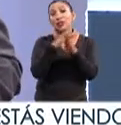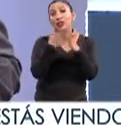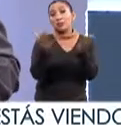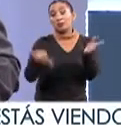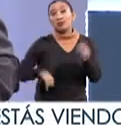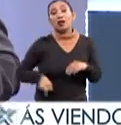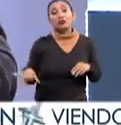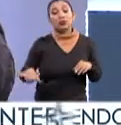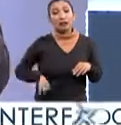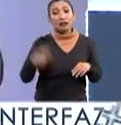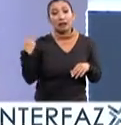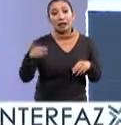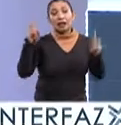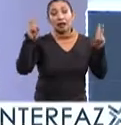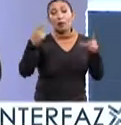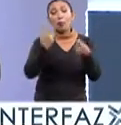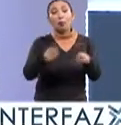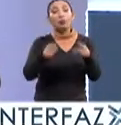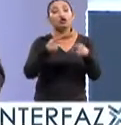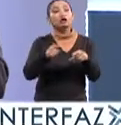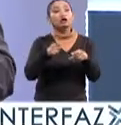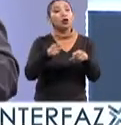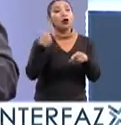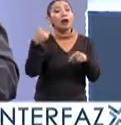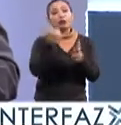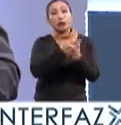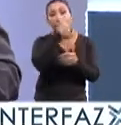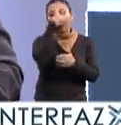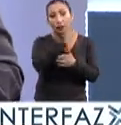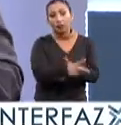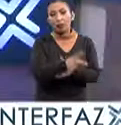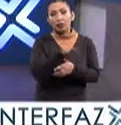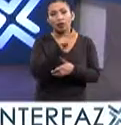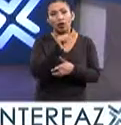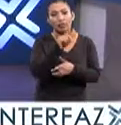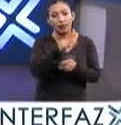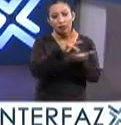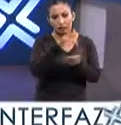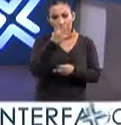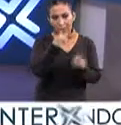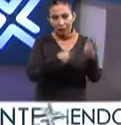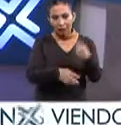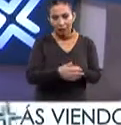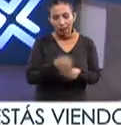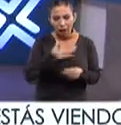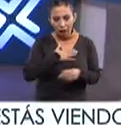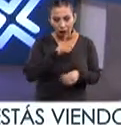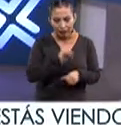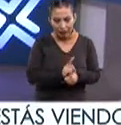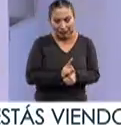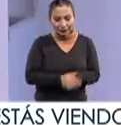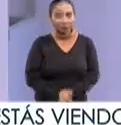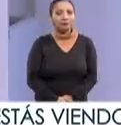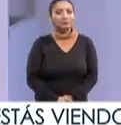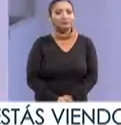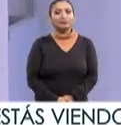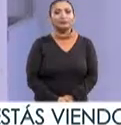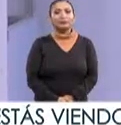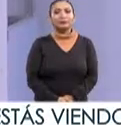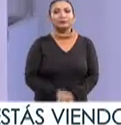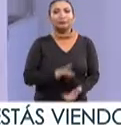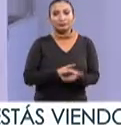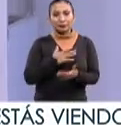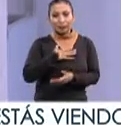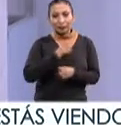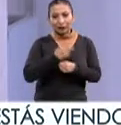libro interesantísimo que se llama Músicos en la Ciudad de México. Todd, gracias por estar con nosotros. Muy buenos días. Buenos días,